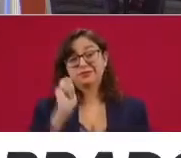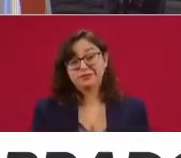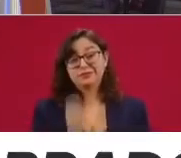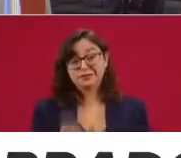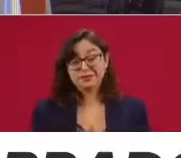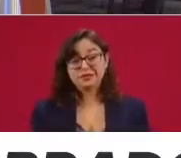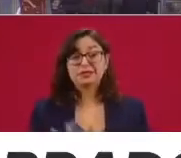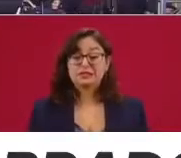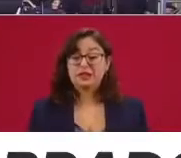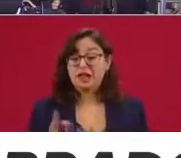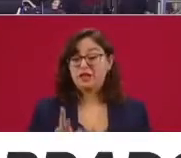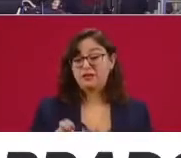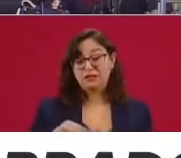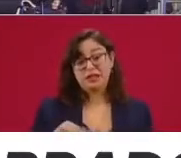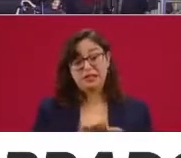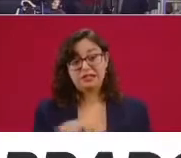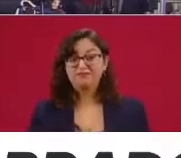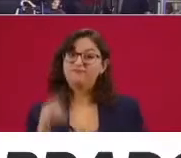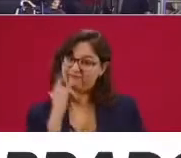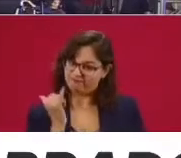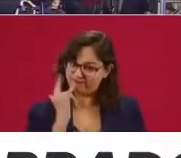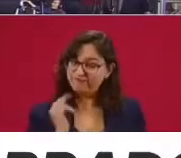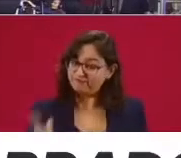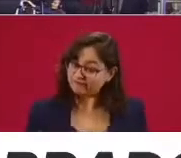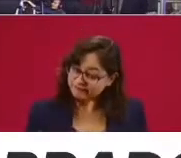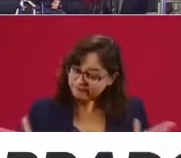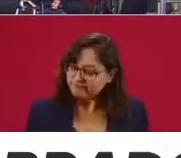Frena tienen que echarle ganas porque